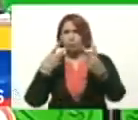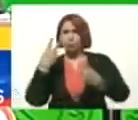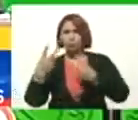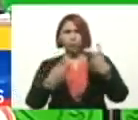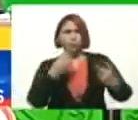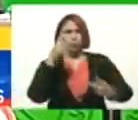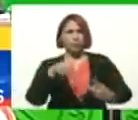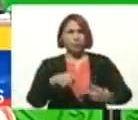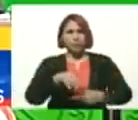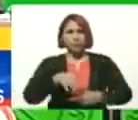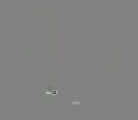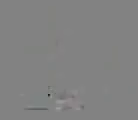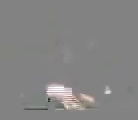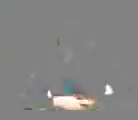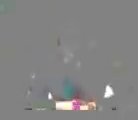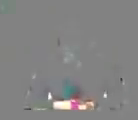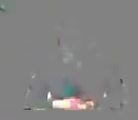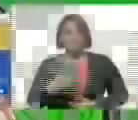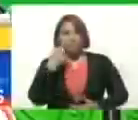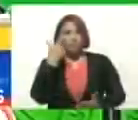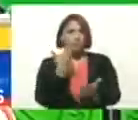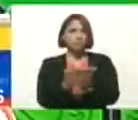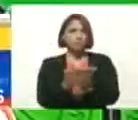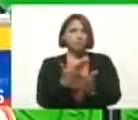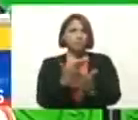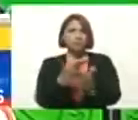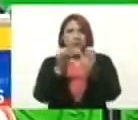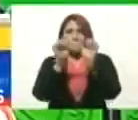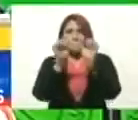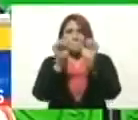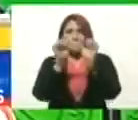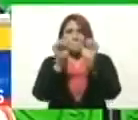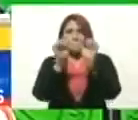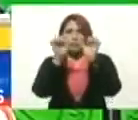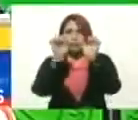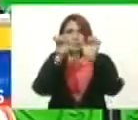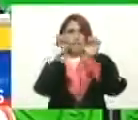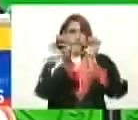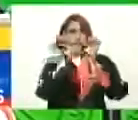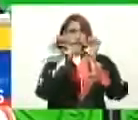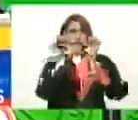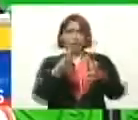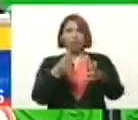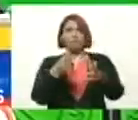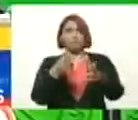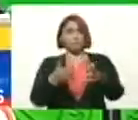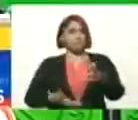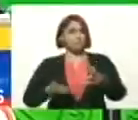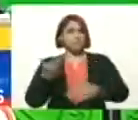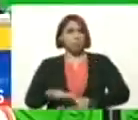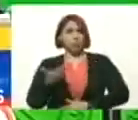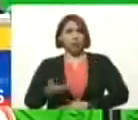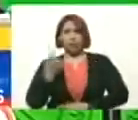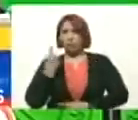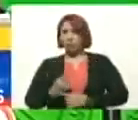y para el despliegue de los sistemas de armas. Muy importante.